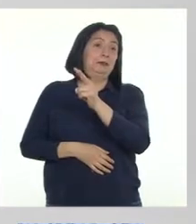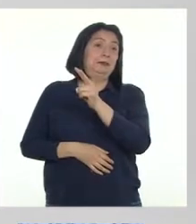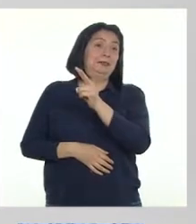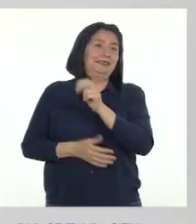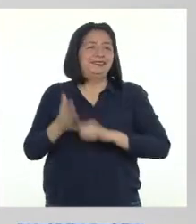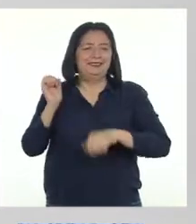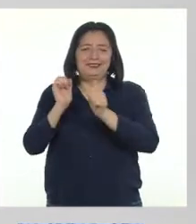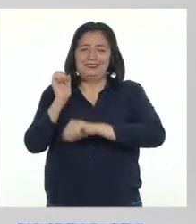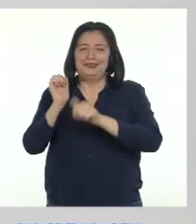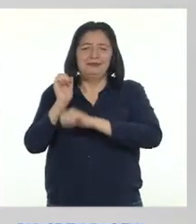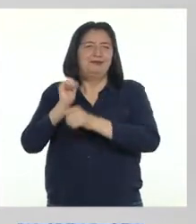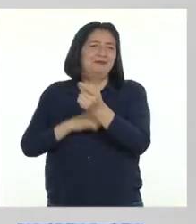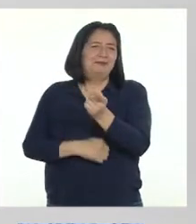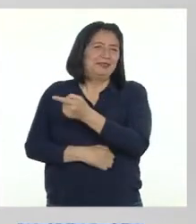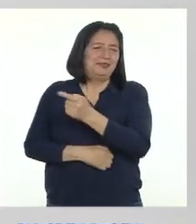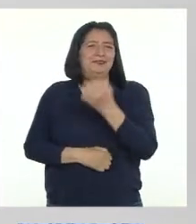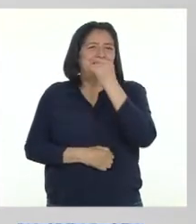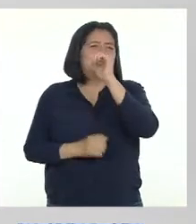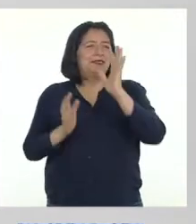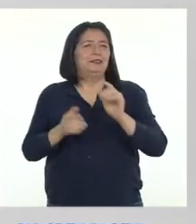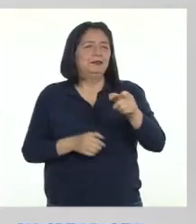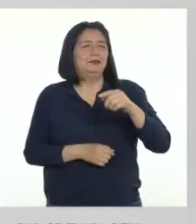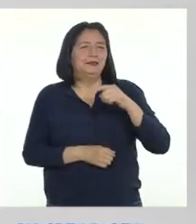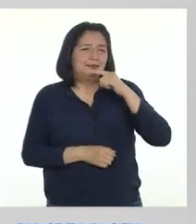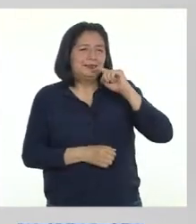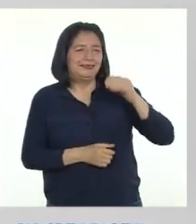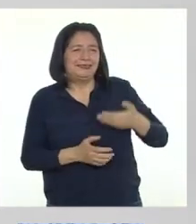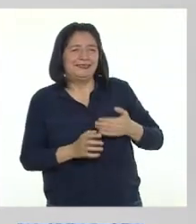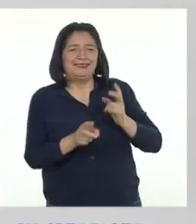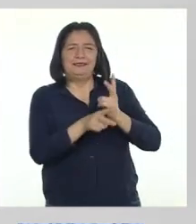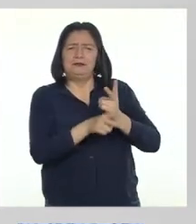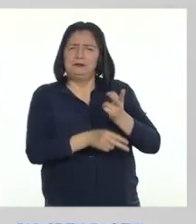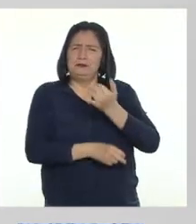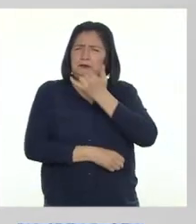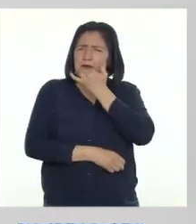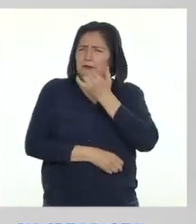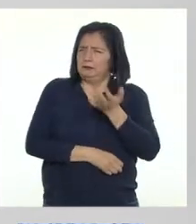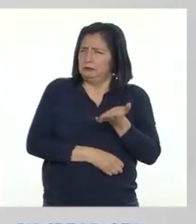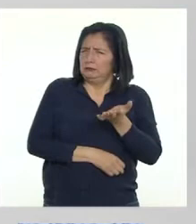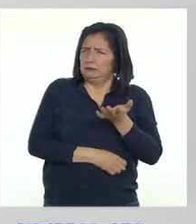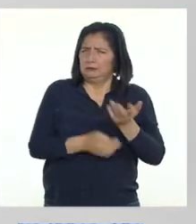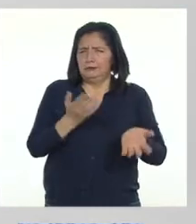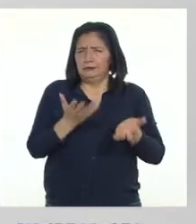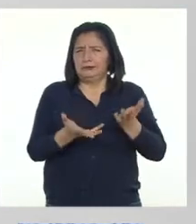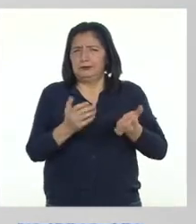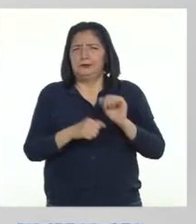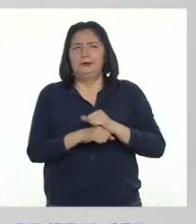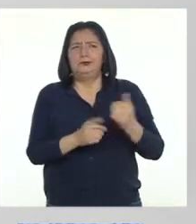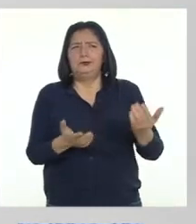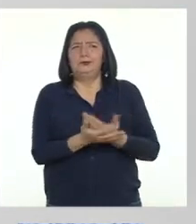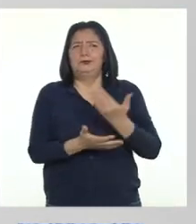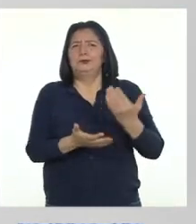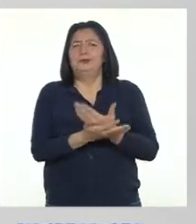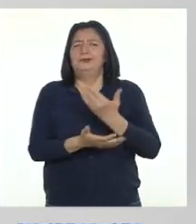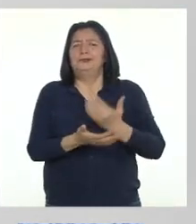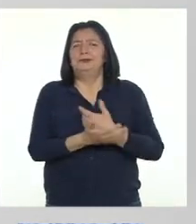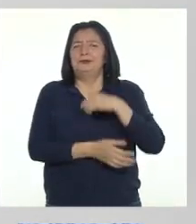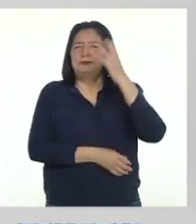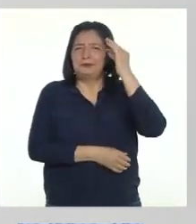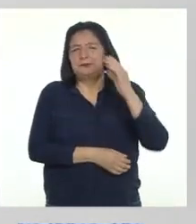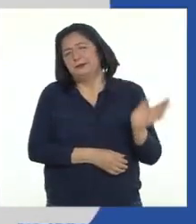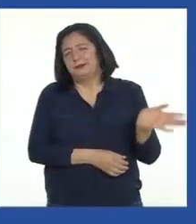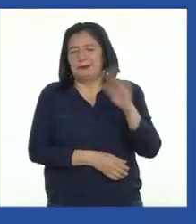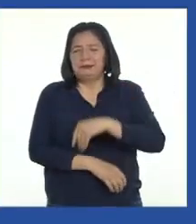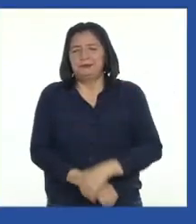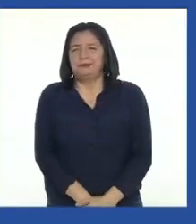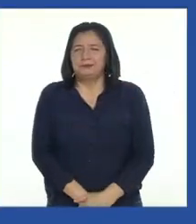los hermanos viajeros y la señora Vizcacha. ¿Qué habrá sucedido? Seguro una nueva aventura. ¡Vamos con